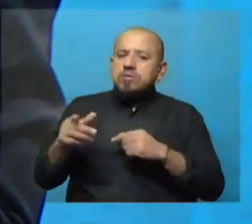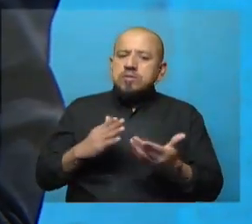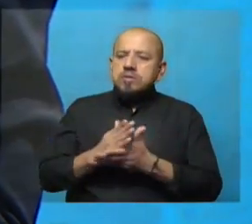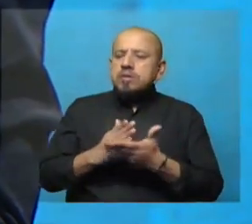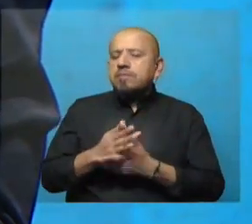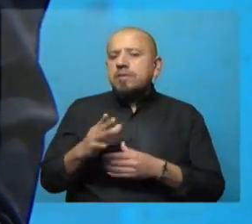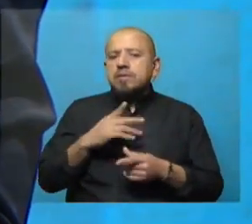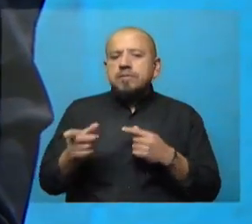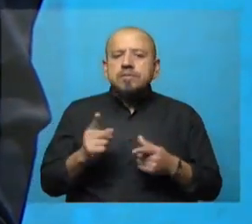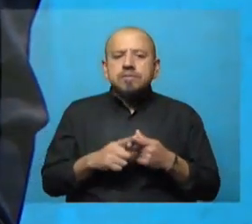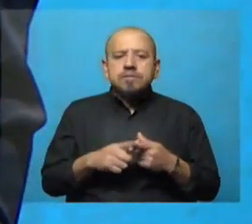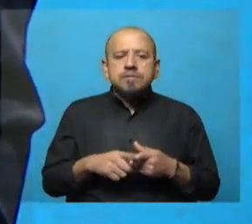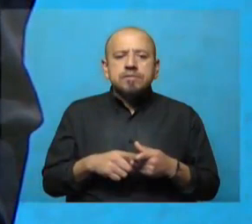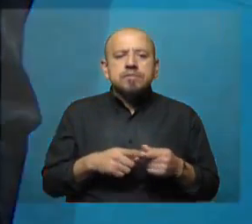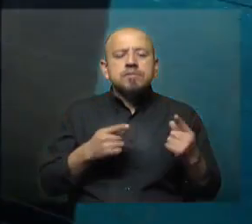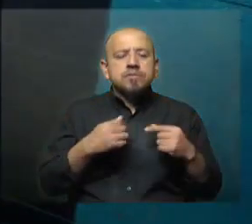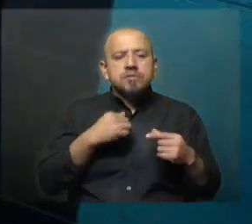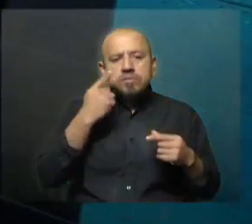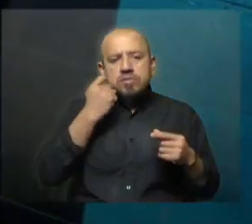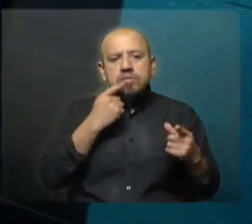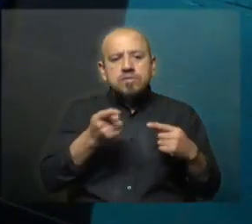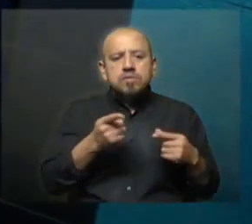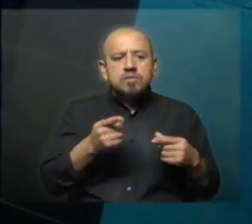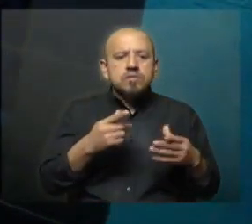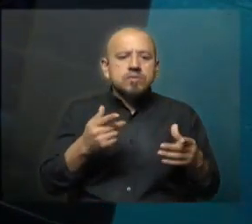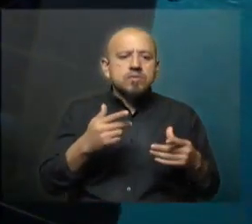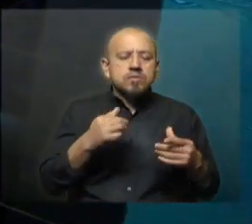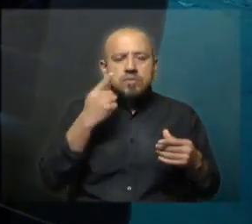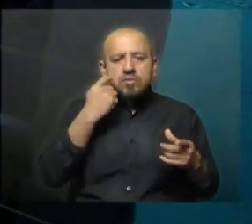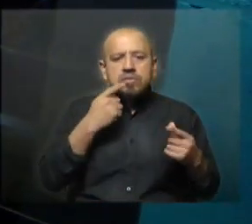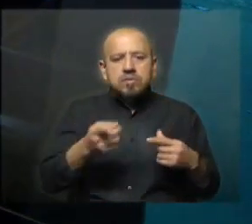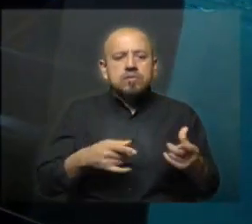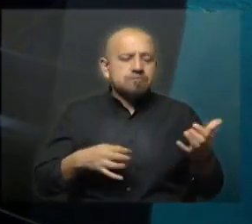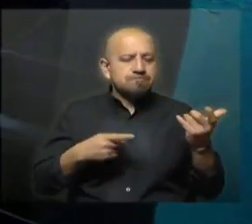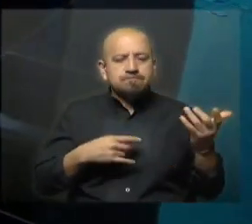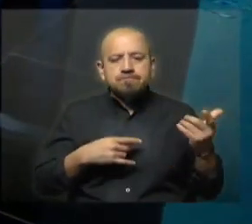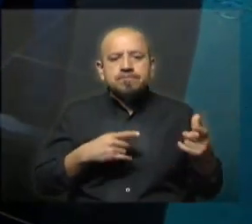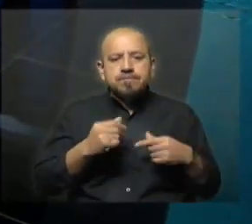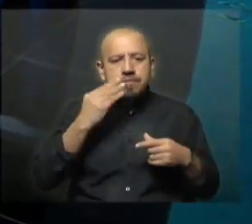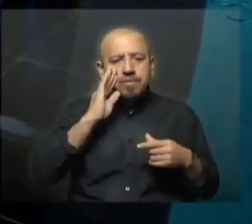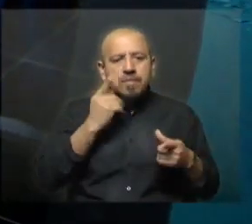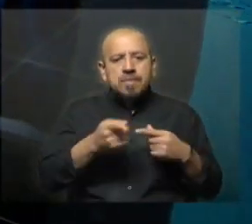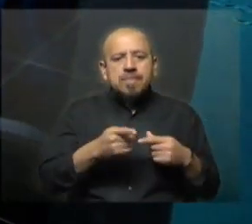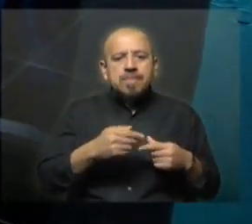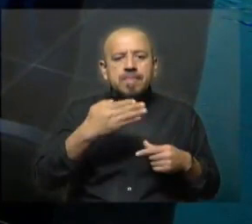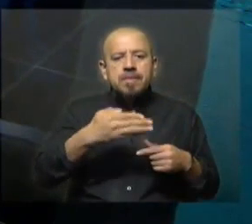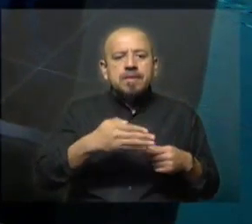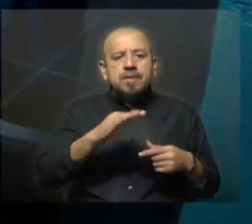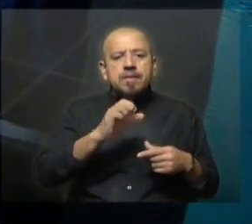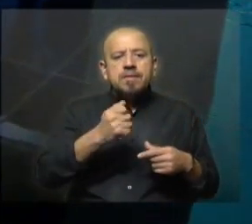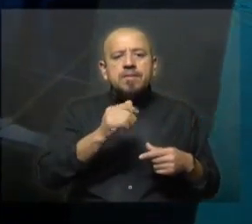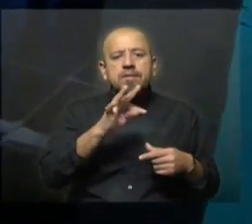presente lo que he hecho y lo que he tocado y reconozco las pizzas ahí